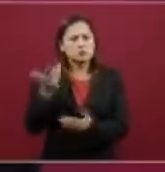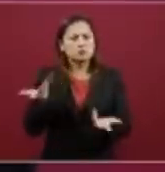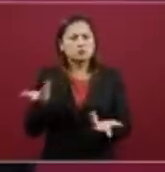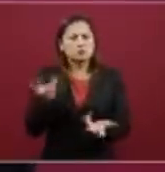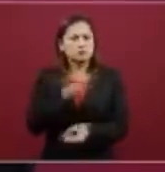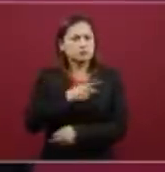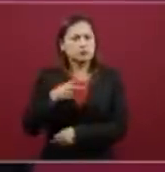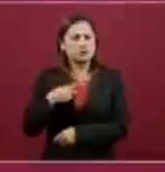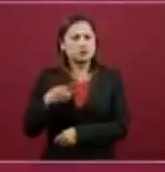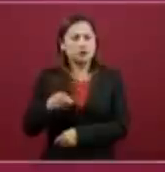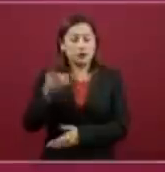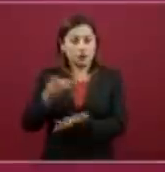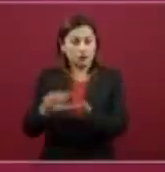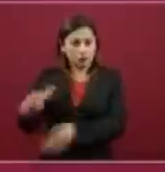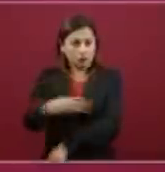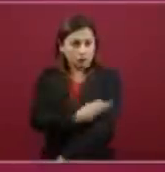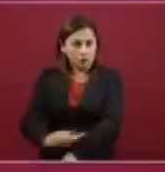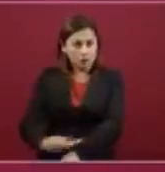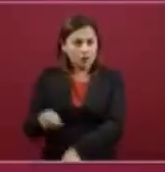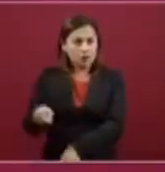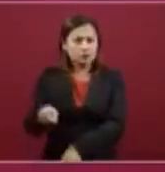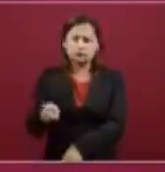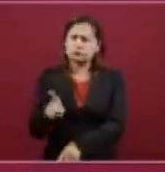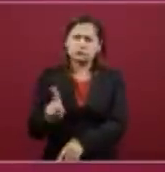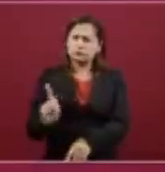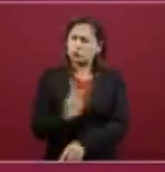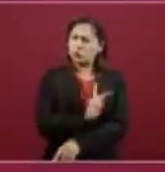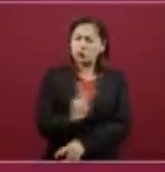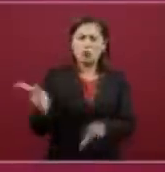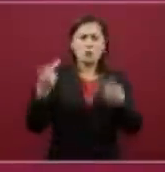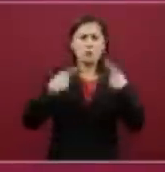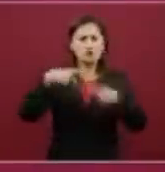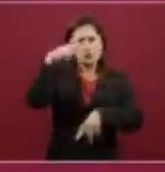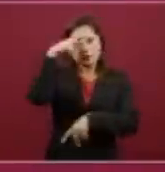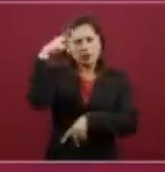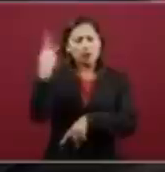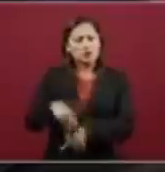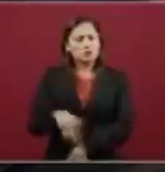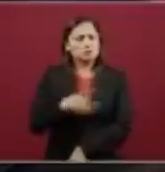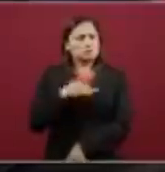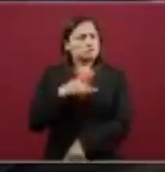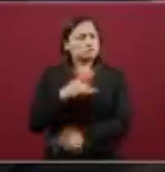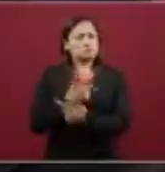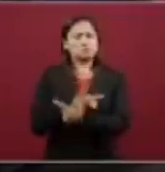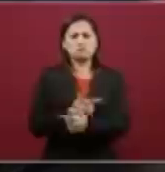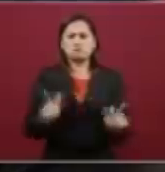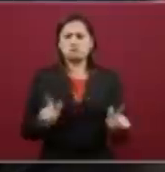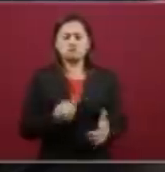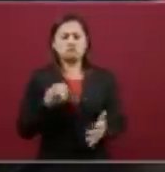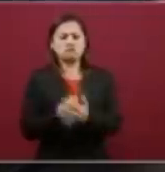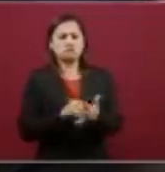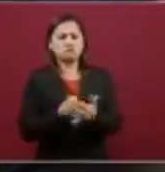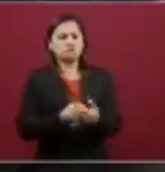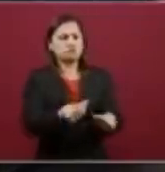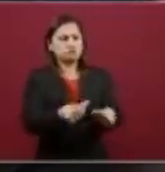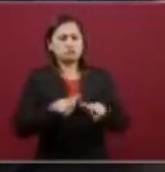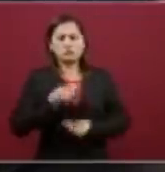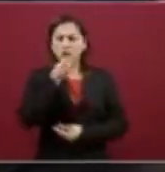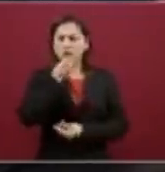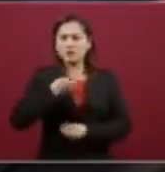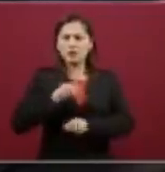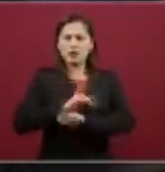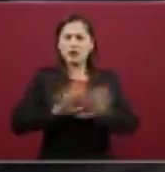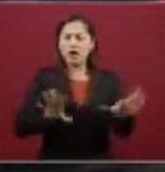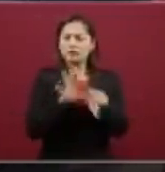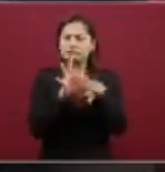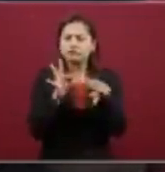no solo los familiares, todos los mexicanos tenemos que pedir que estas cosas se aclaren y en lo